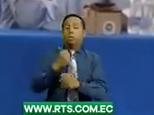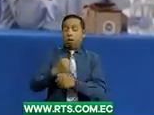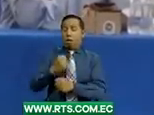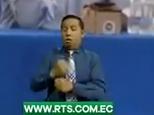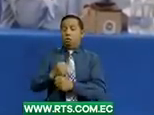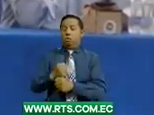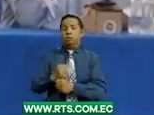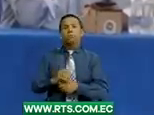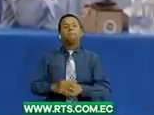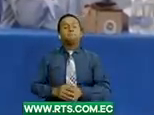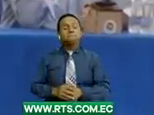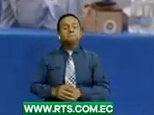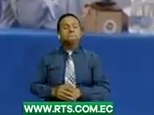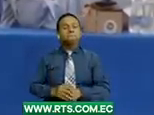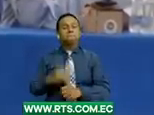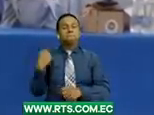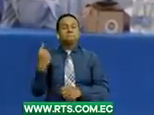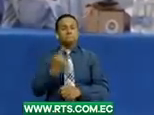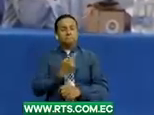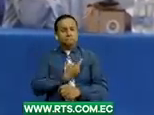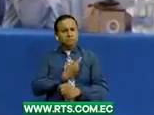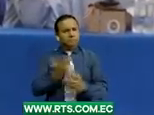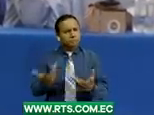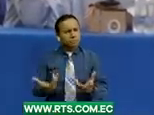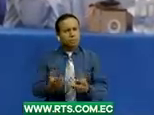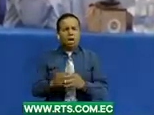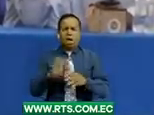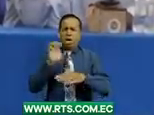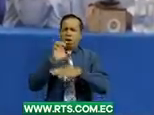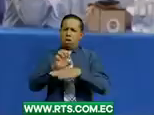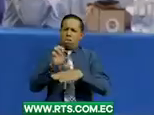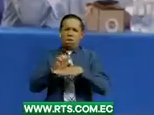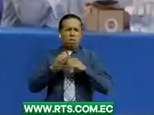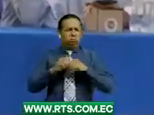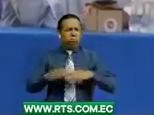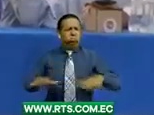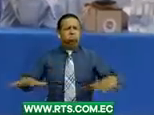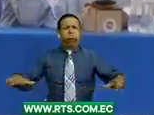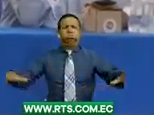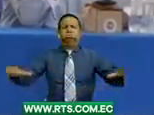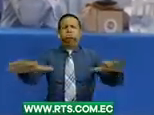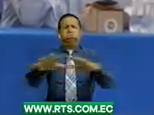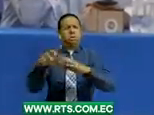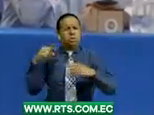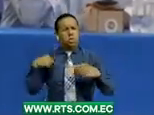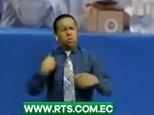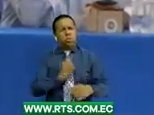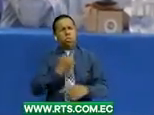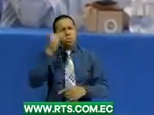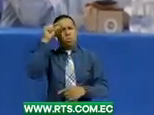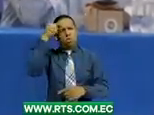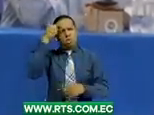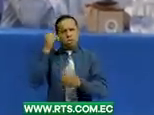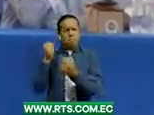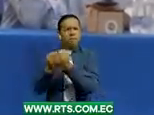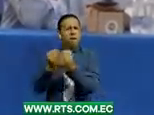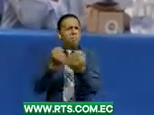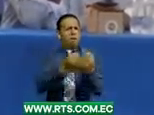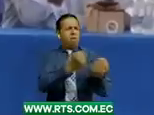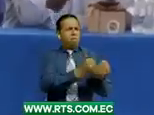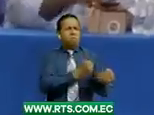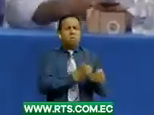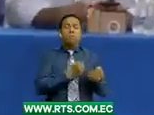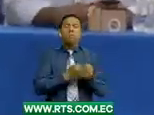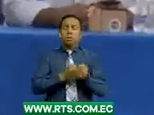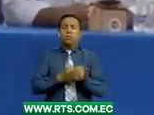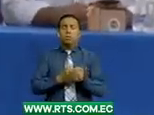gobierno, no hay provincia grande ni provincia pequeña, porque en todos los rincones de este país vive un ecuatoriano al que hay que atender, un ecuatoriano en el que nos tenemos